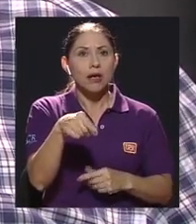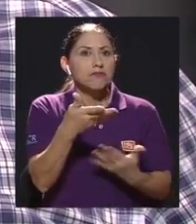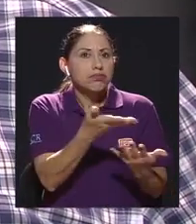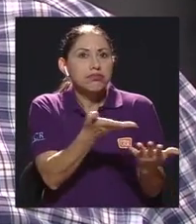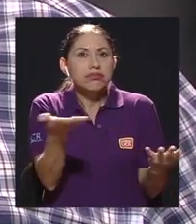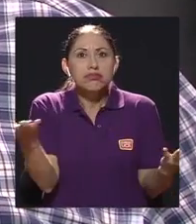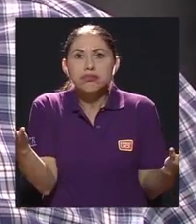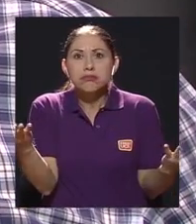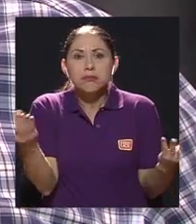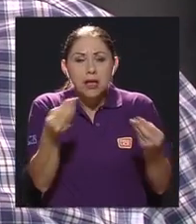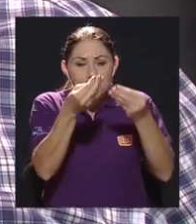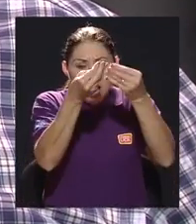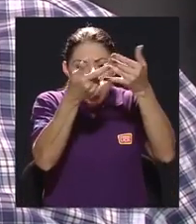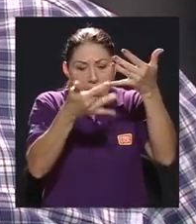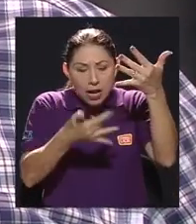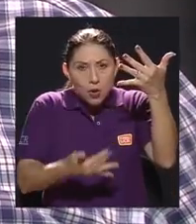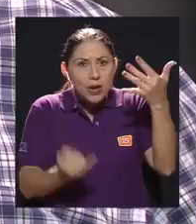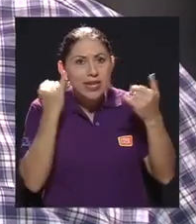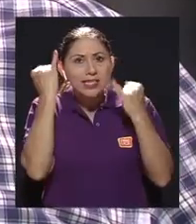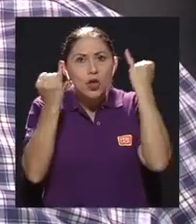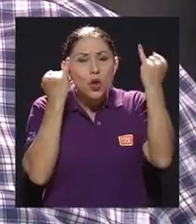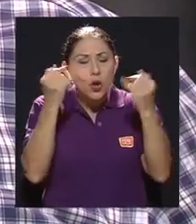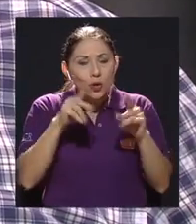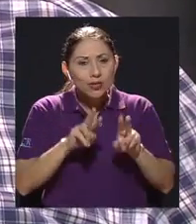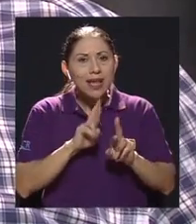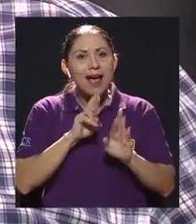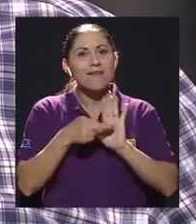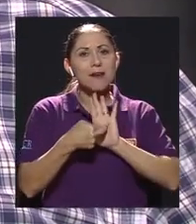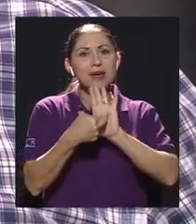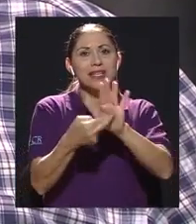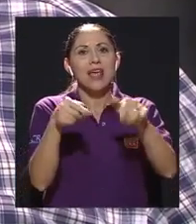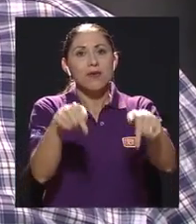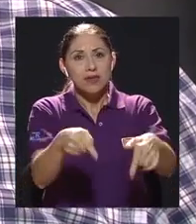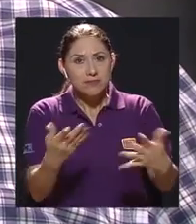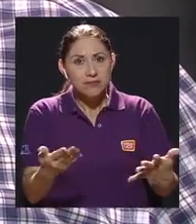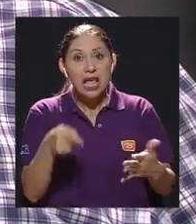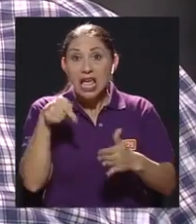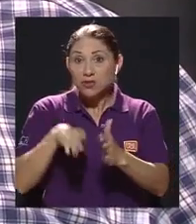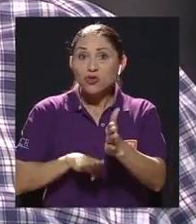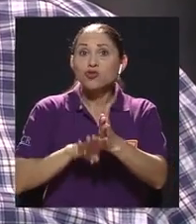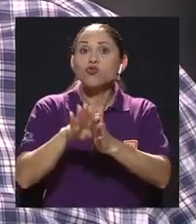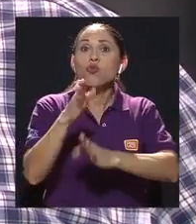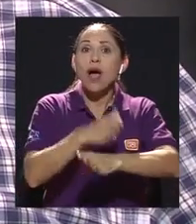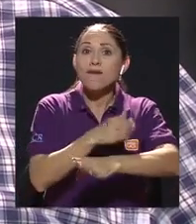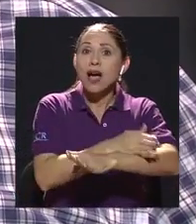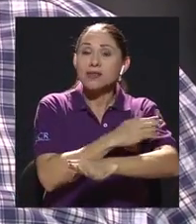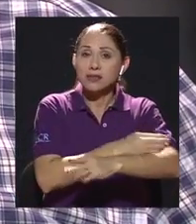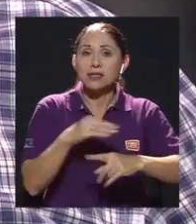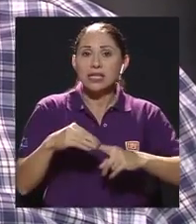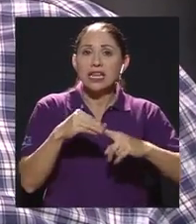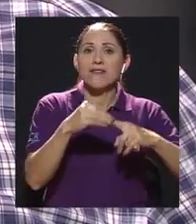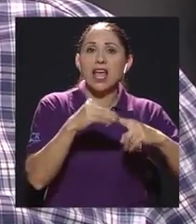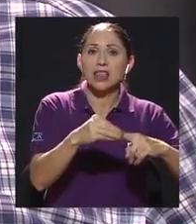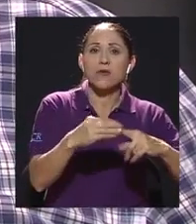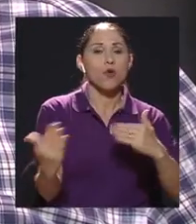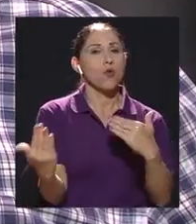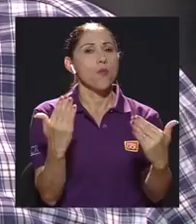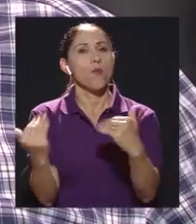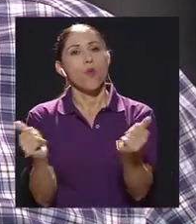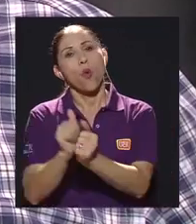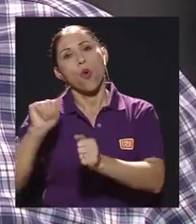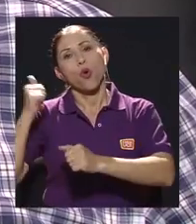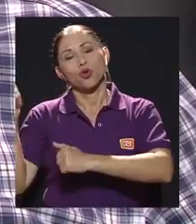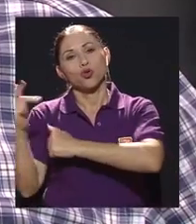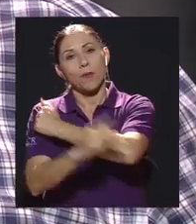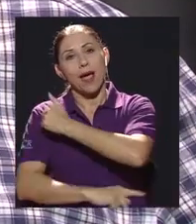el arcoíris ideológico en eso. Eso es un avance significativo con relación a otros países de la